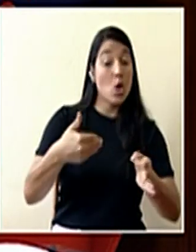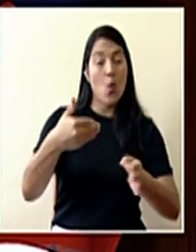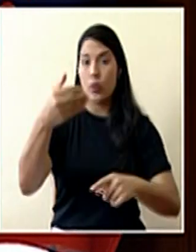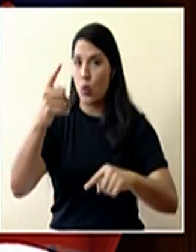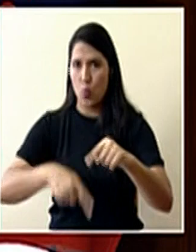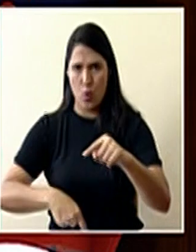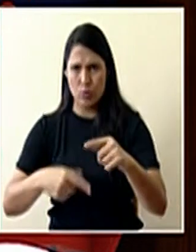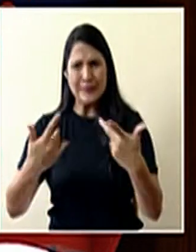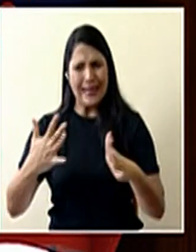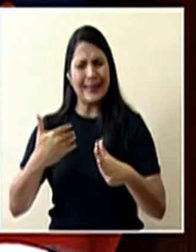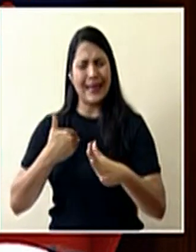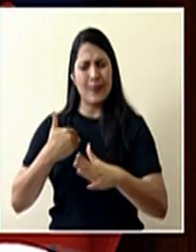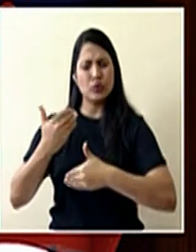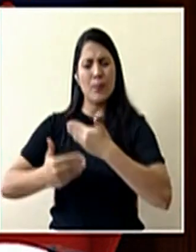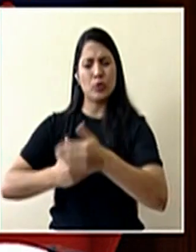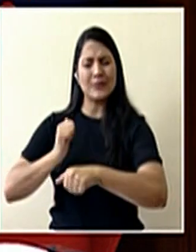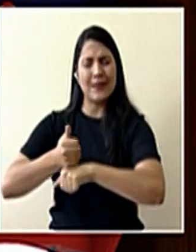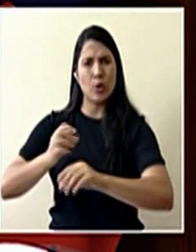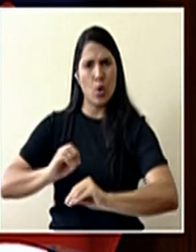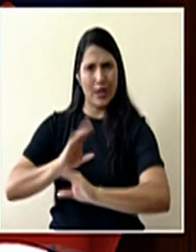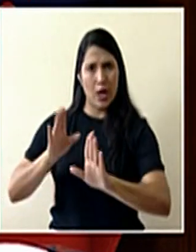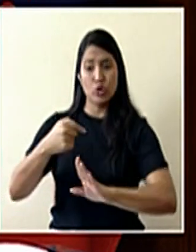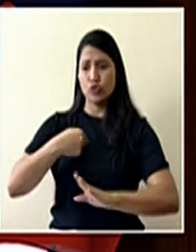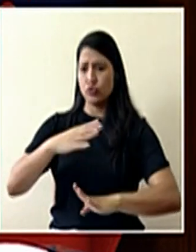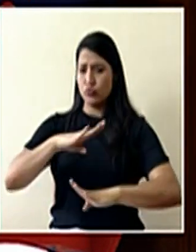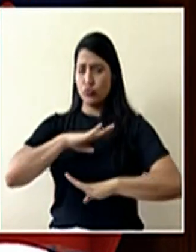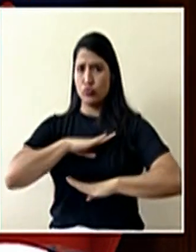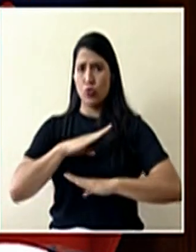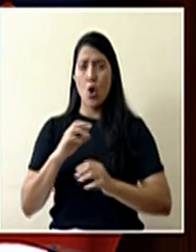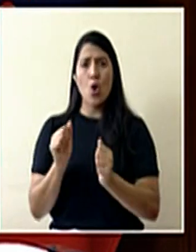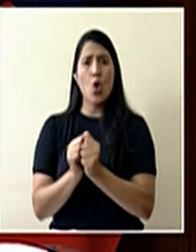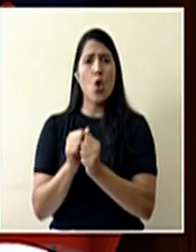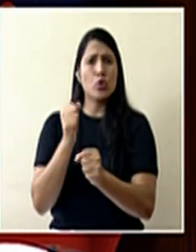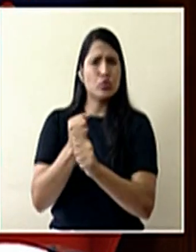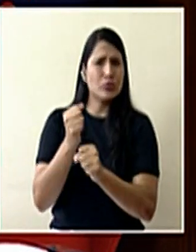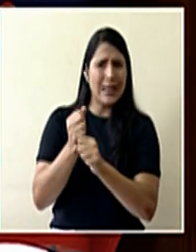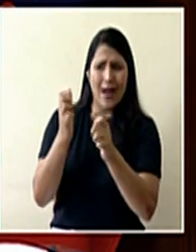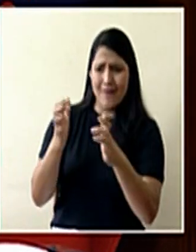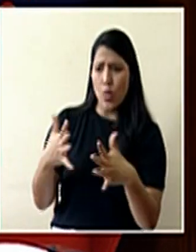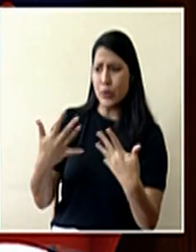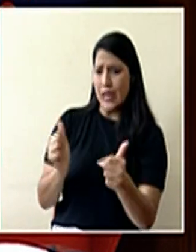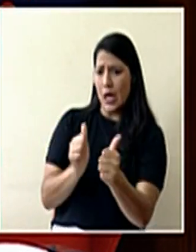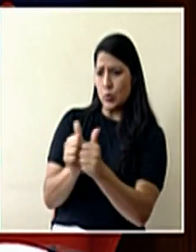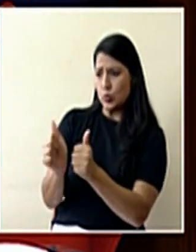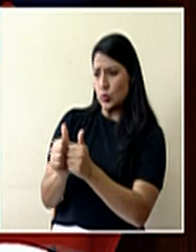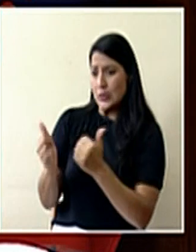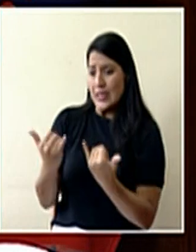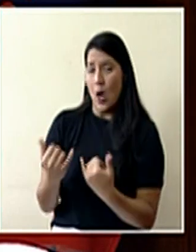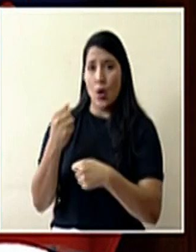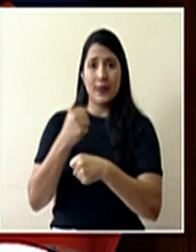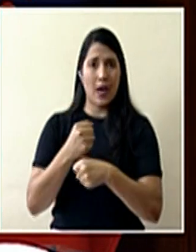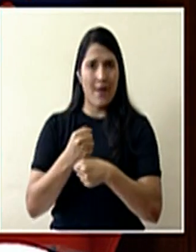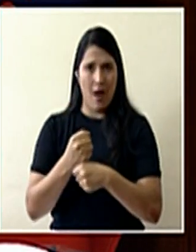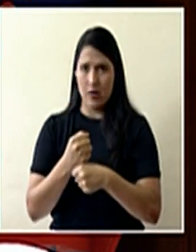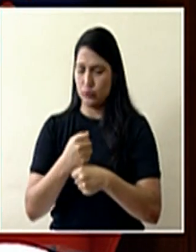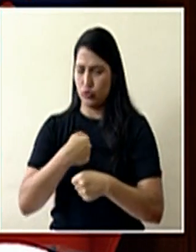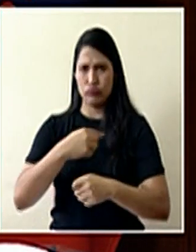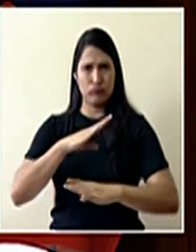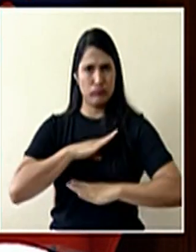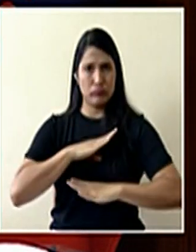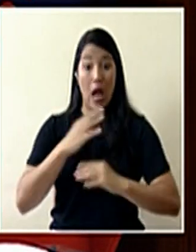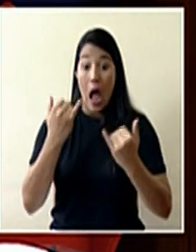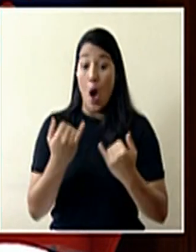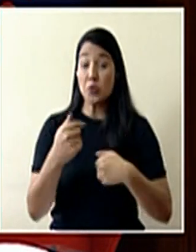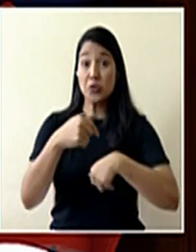estoy muy satisfecho con los funcionarios que han pasado todos los trámites y que están trabajando actualmente. En estos momentos